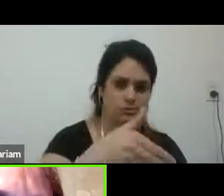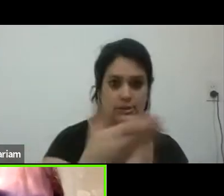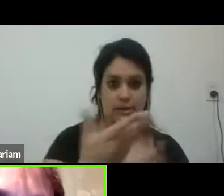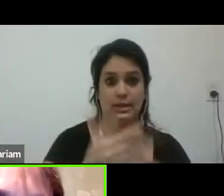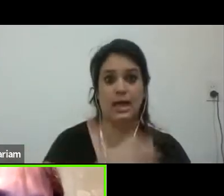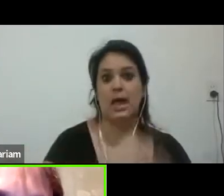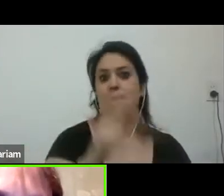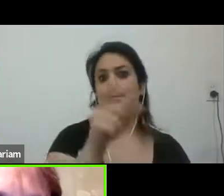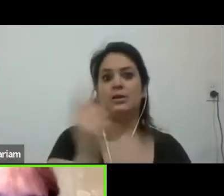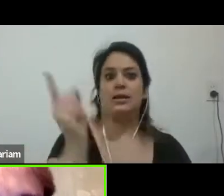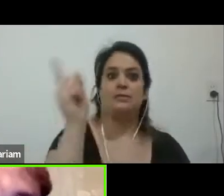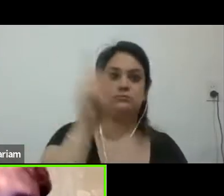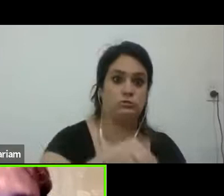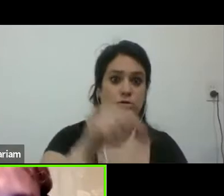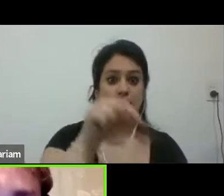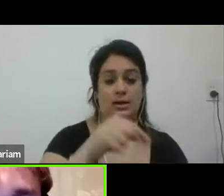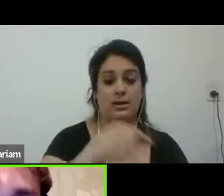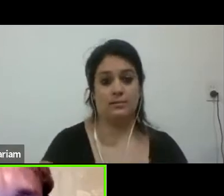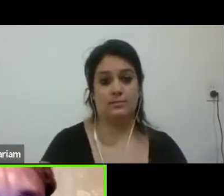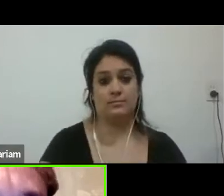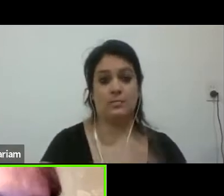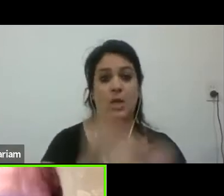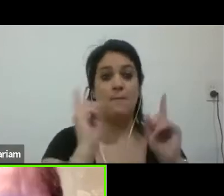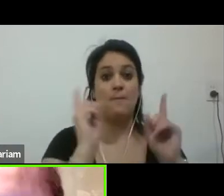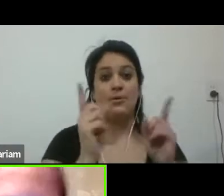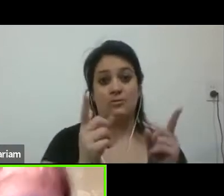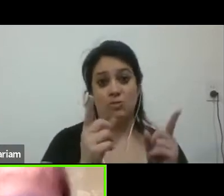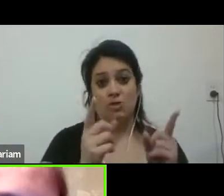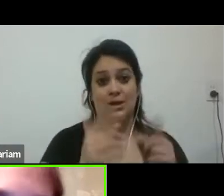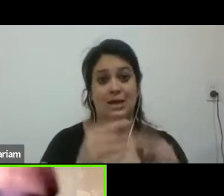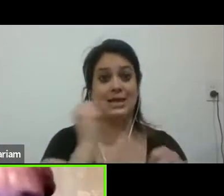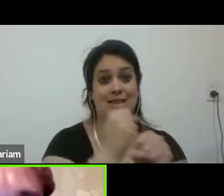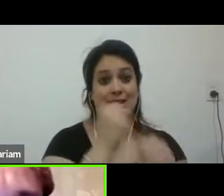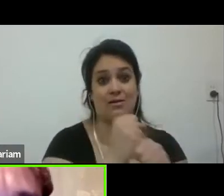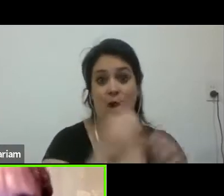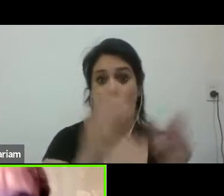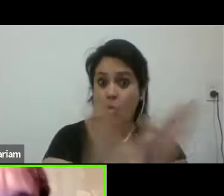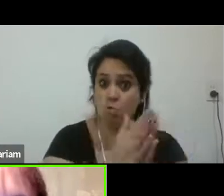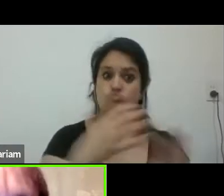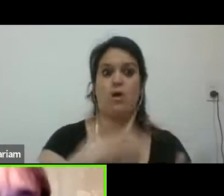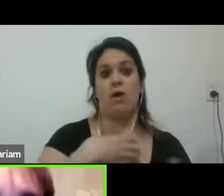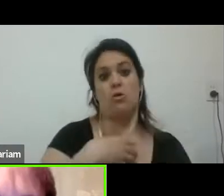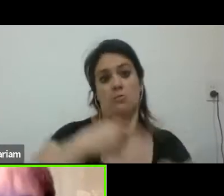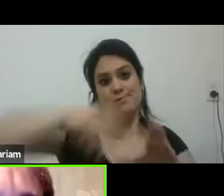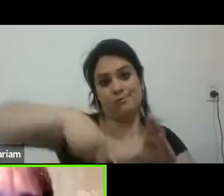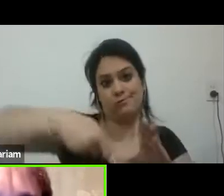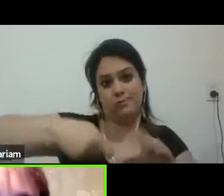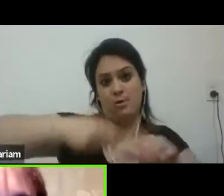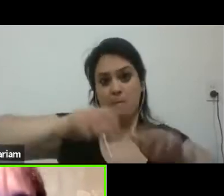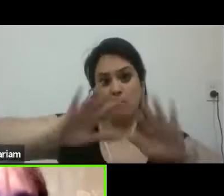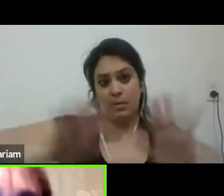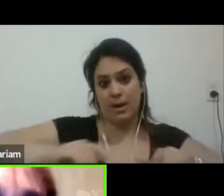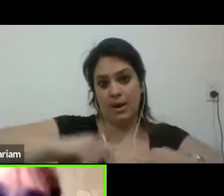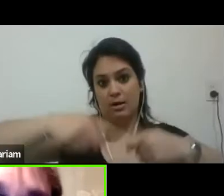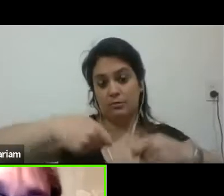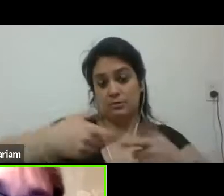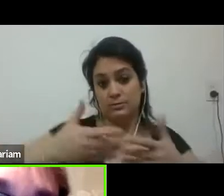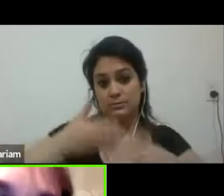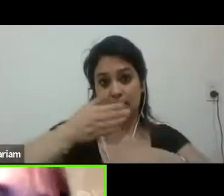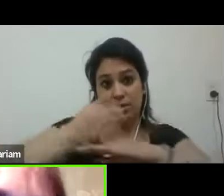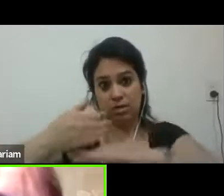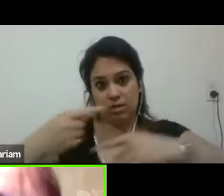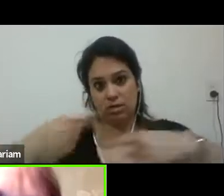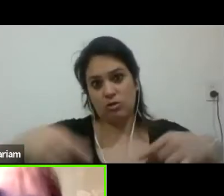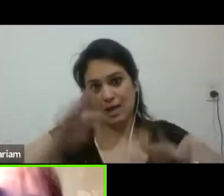punto los profesores trabajan al lado del alumno en cuanto a cocina específicamente hablando por supuesto